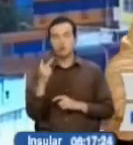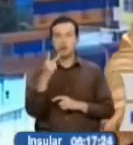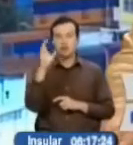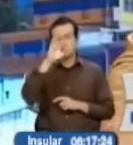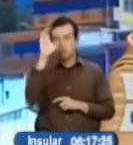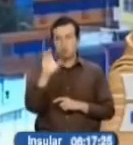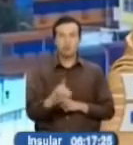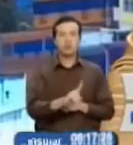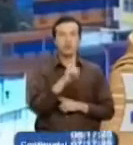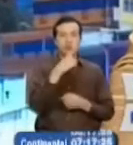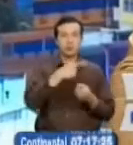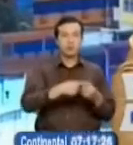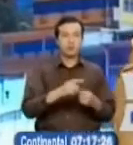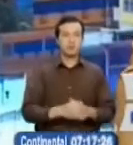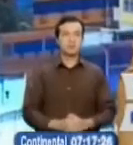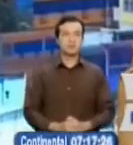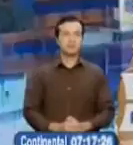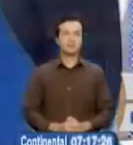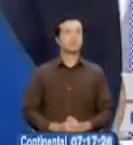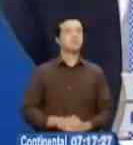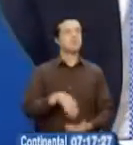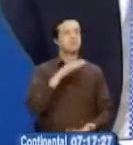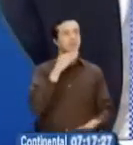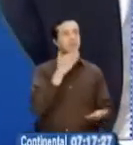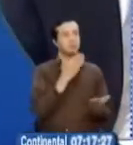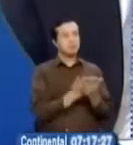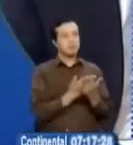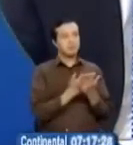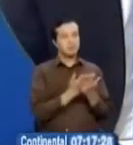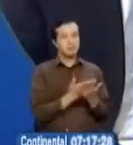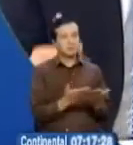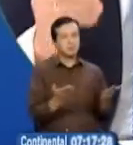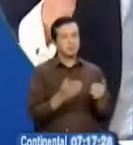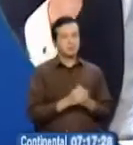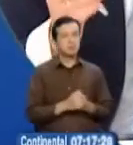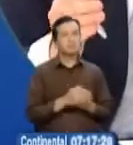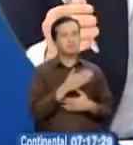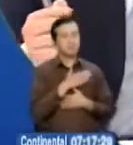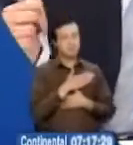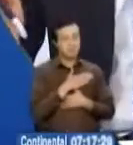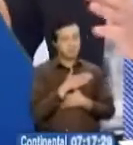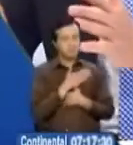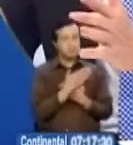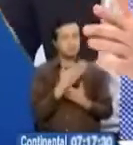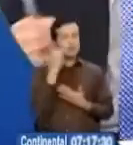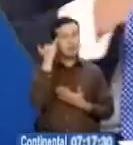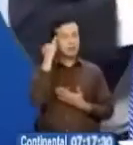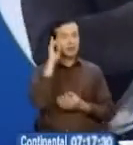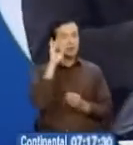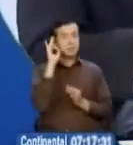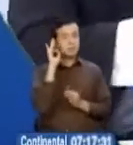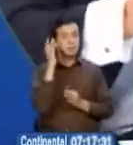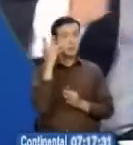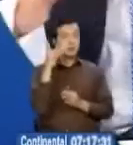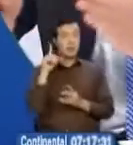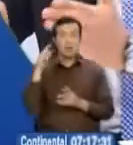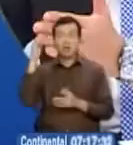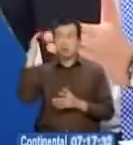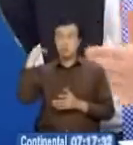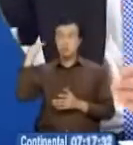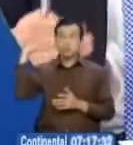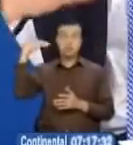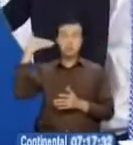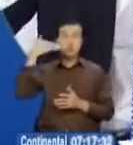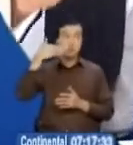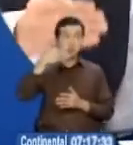costa y uno de Quito. Gustavo Manrique, muchas gracias por estar con nosotros. Felicitaciones por esta iniciativa que ya viene desde hace algún